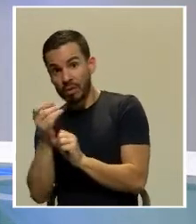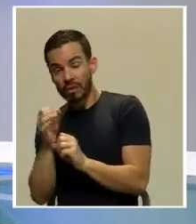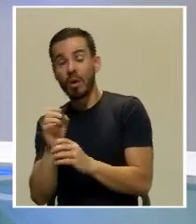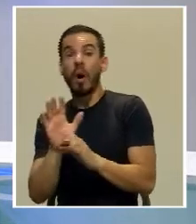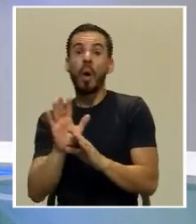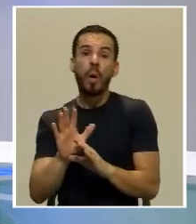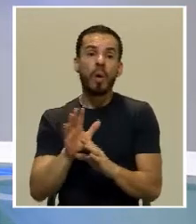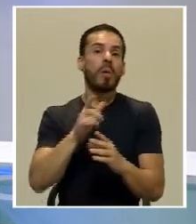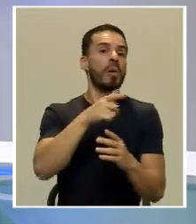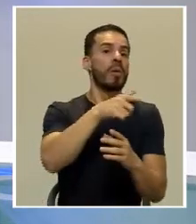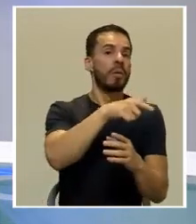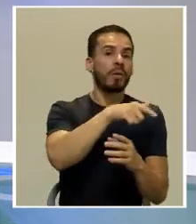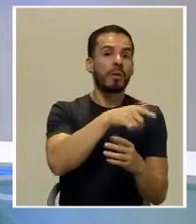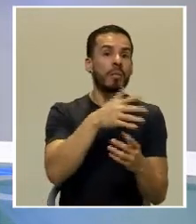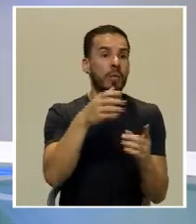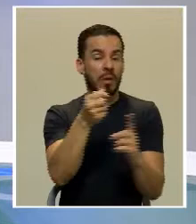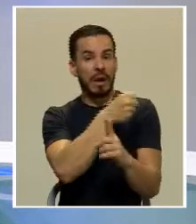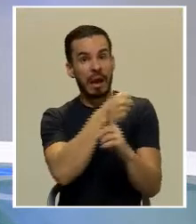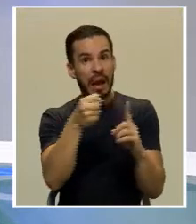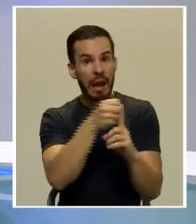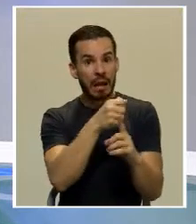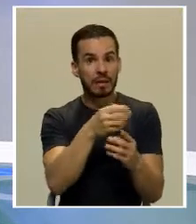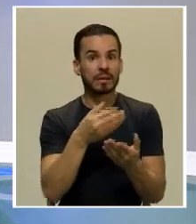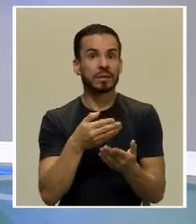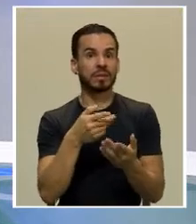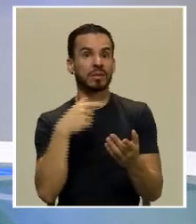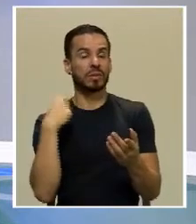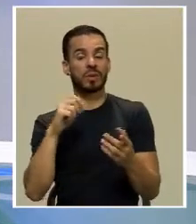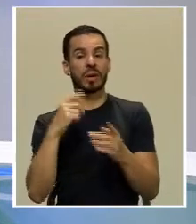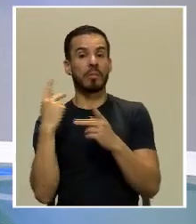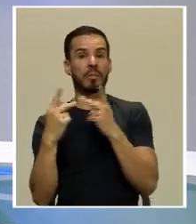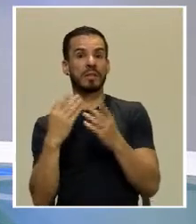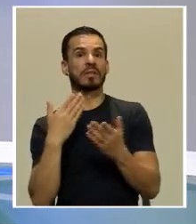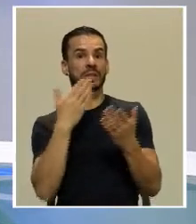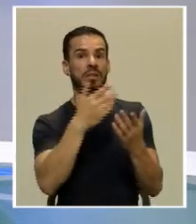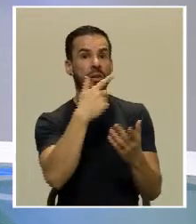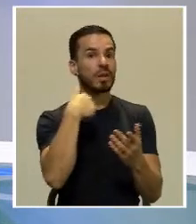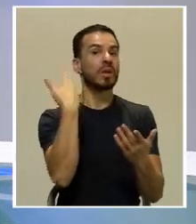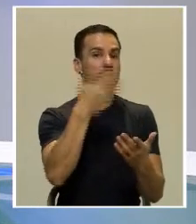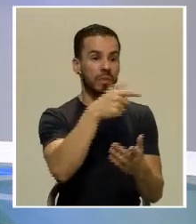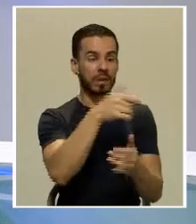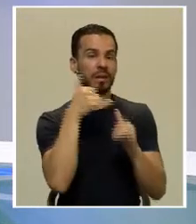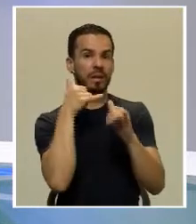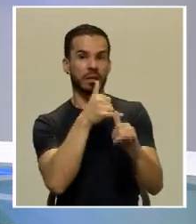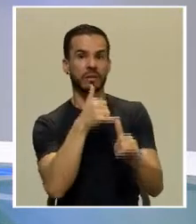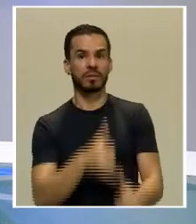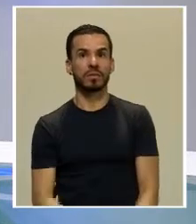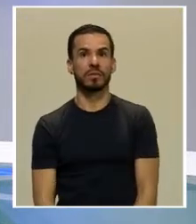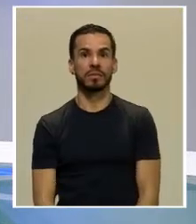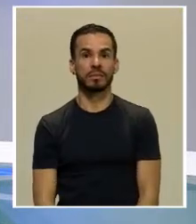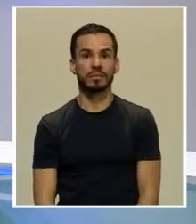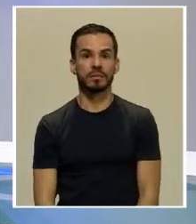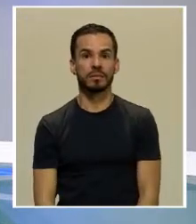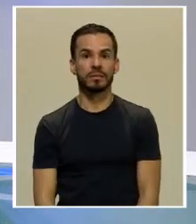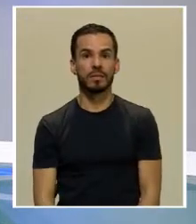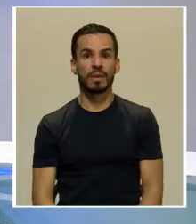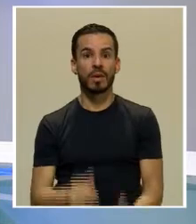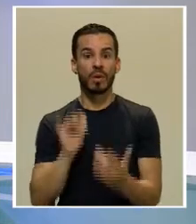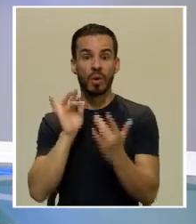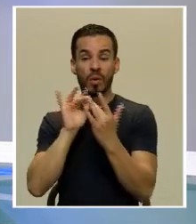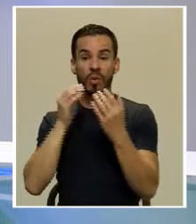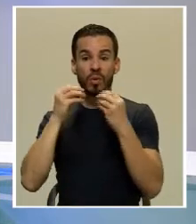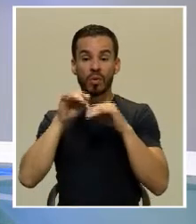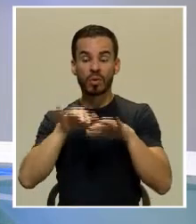COVID-19 o por la agresión que le propinaron sus vecinos tras su denuncia. Los contagios